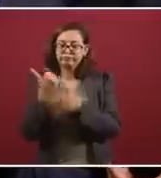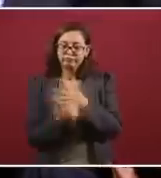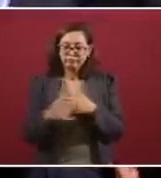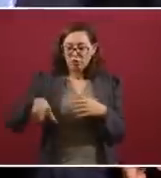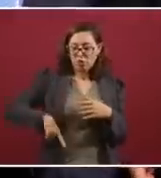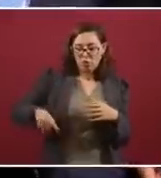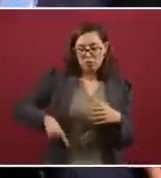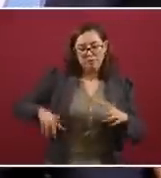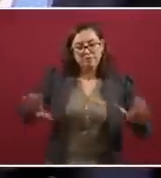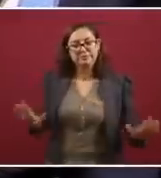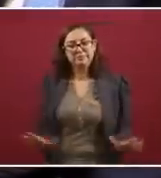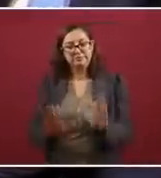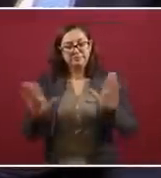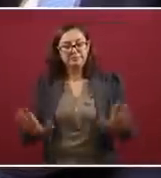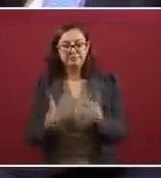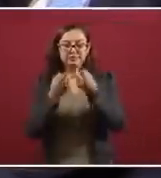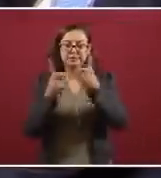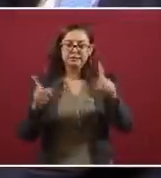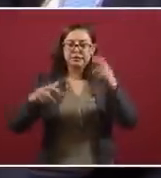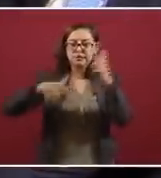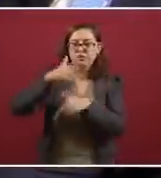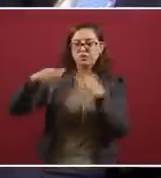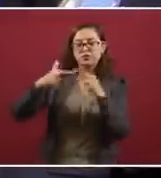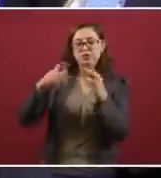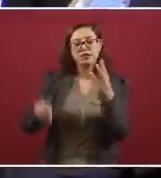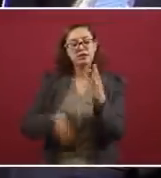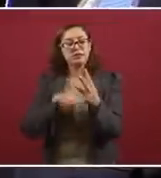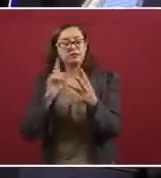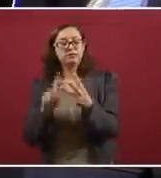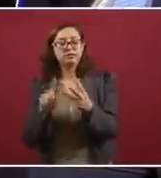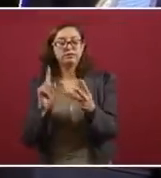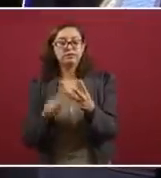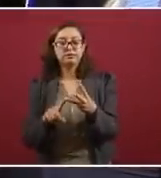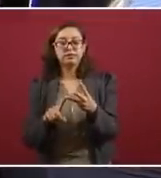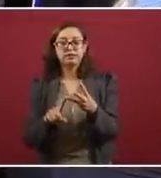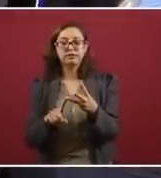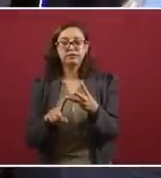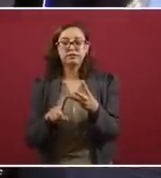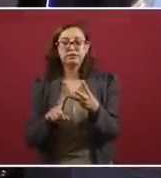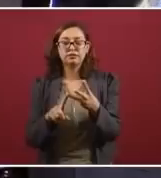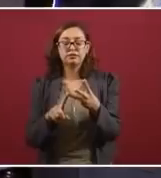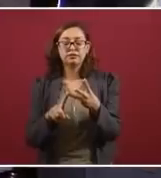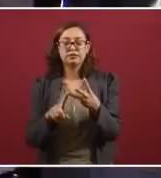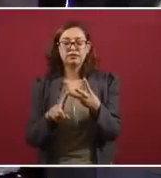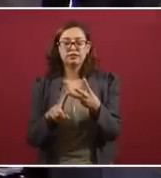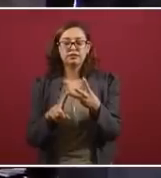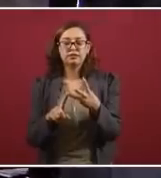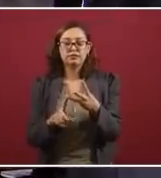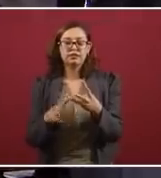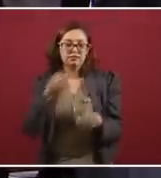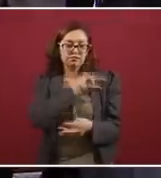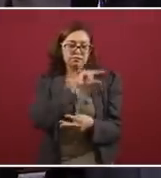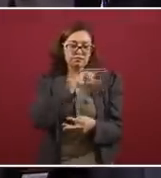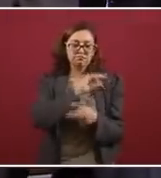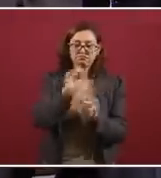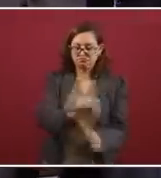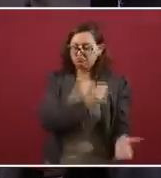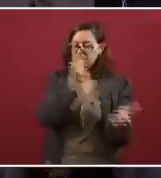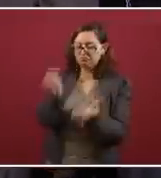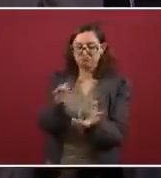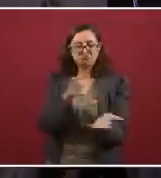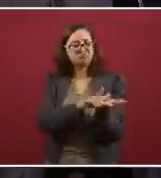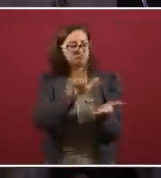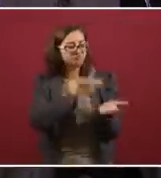Estado para el desarrollo regional. Tercero, apoyo a la inversión privada.